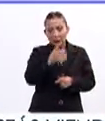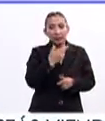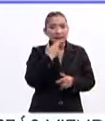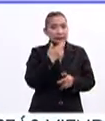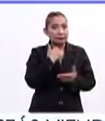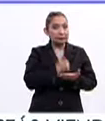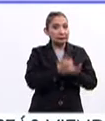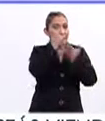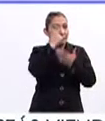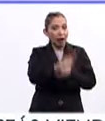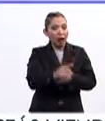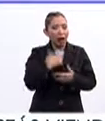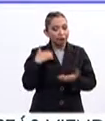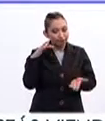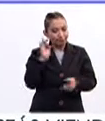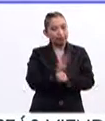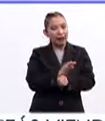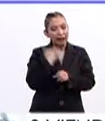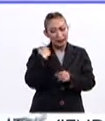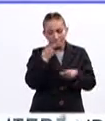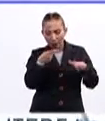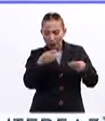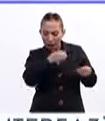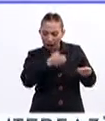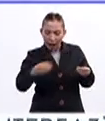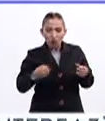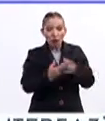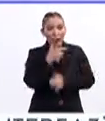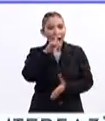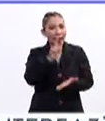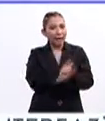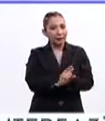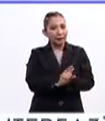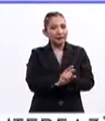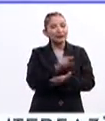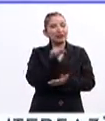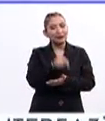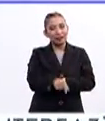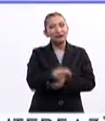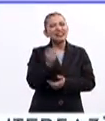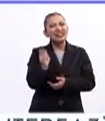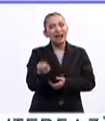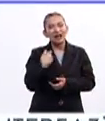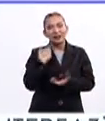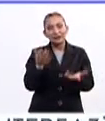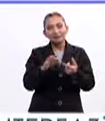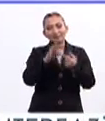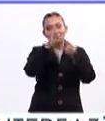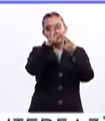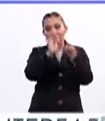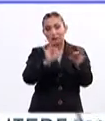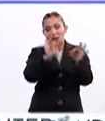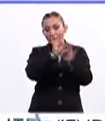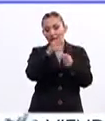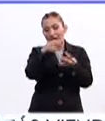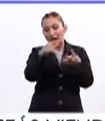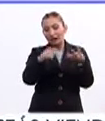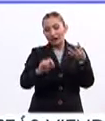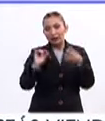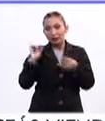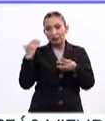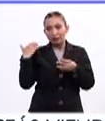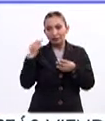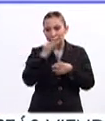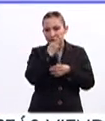sirvió precisamente para potenciar, crear y delinear esta nueva ley y por supuesto estos son los matices que presentaron hace